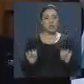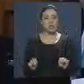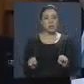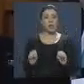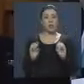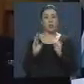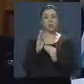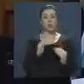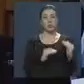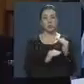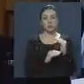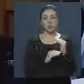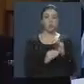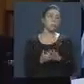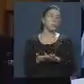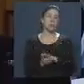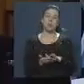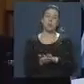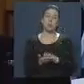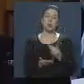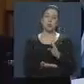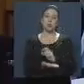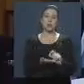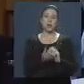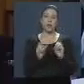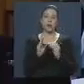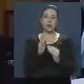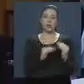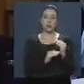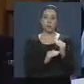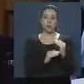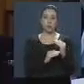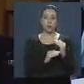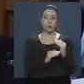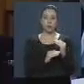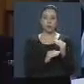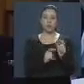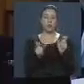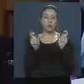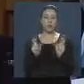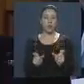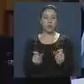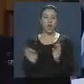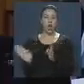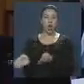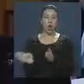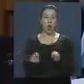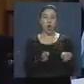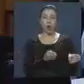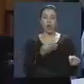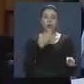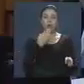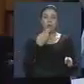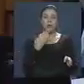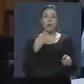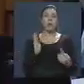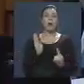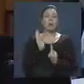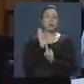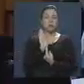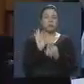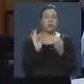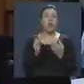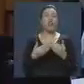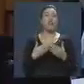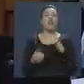educación superior. Por ejemplo, se crea la Subsecretaría de Educación Superior, que va a regular y ordenar y también dar señales indicativas de